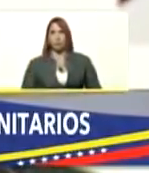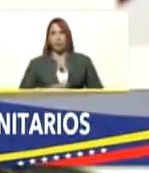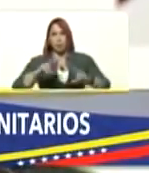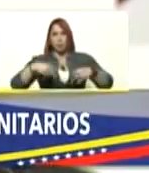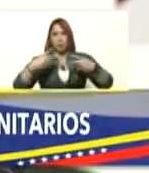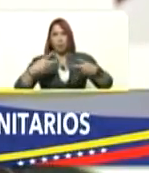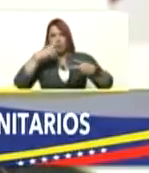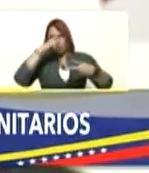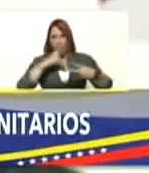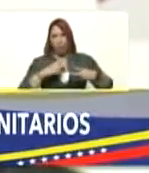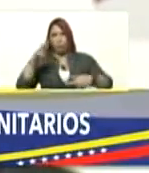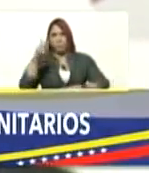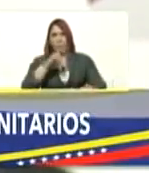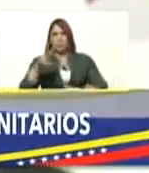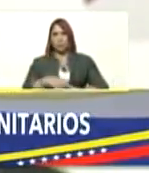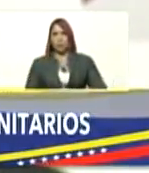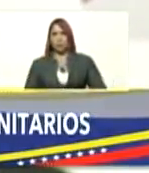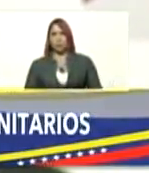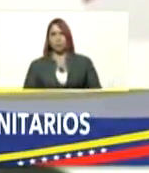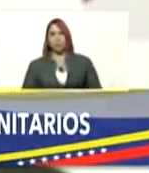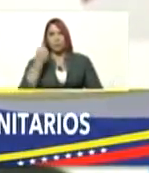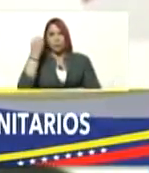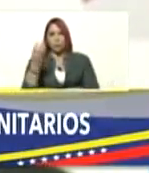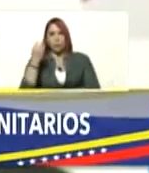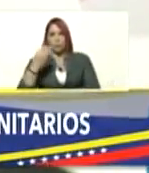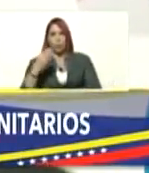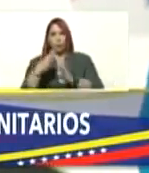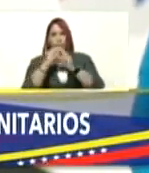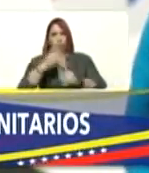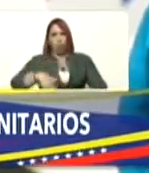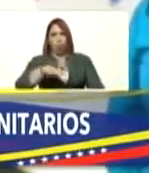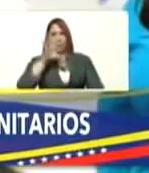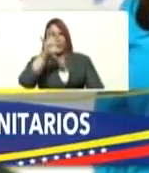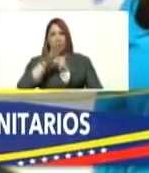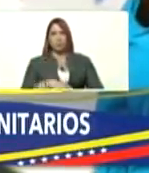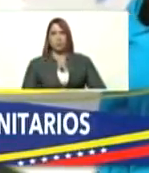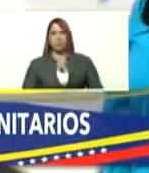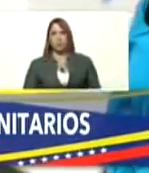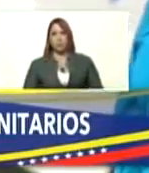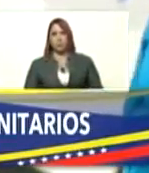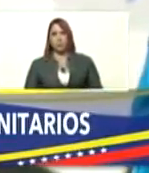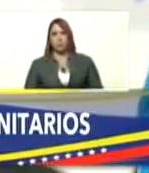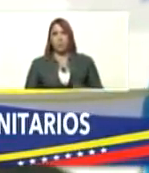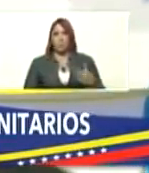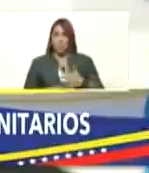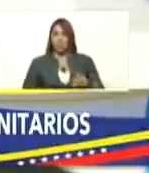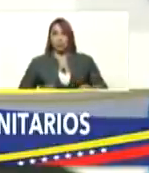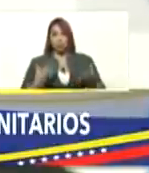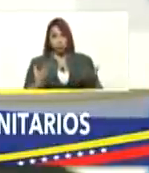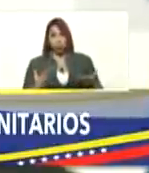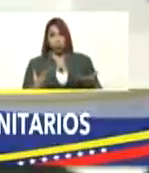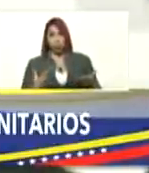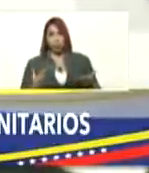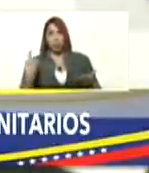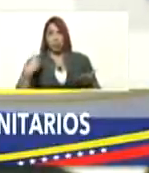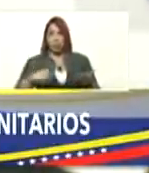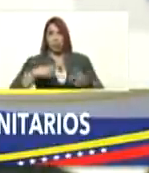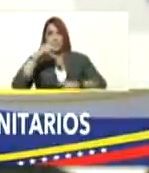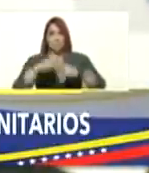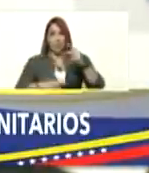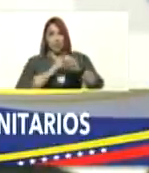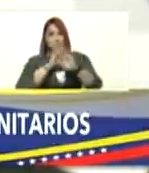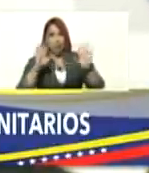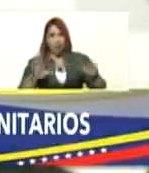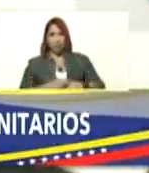Nueva Época Venezolana, el Congreso de todo el país. Vamos a llevarlo para tener el plan claro,